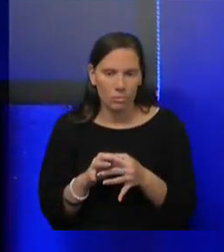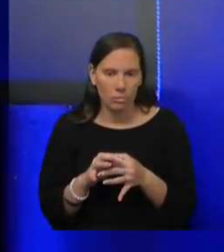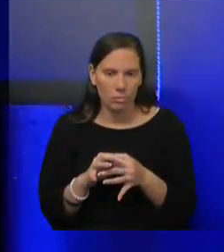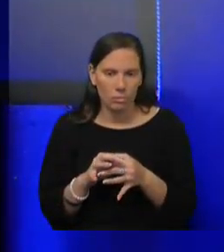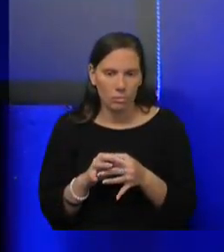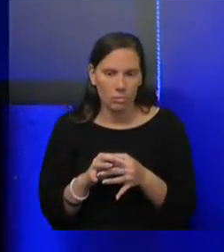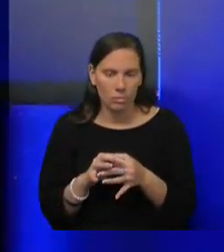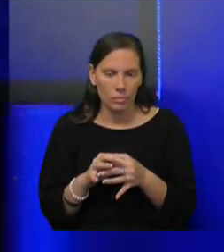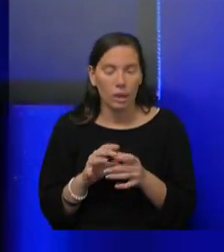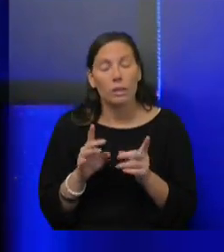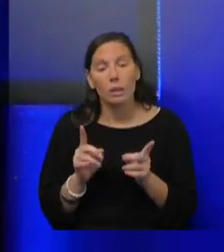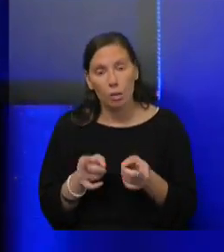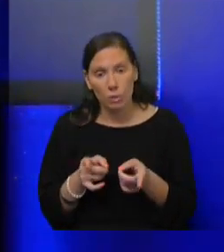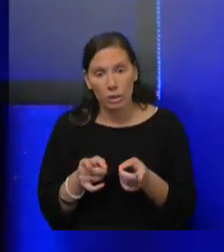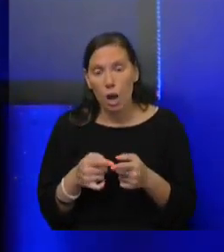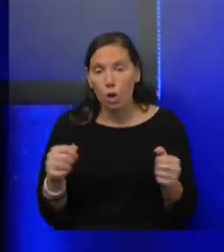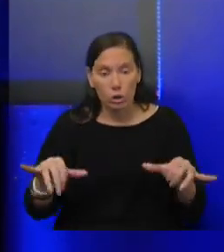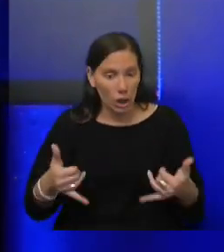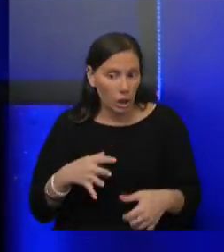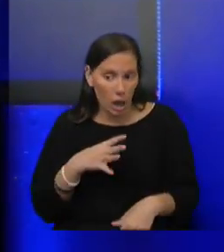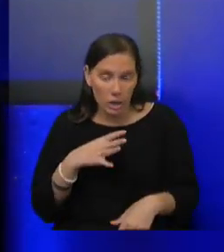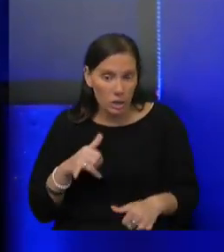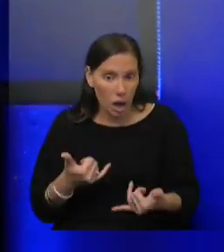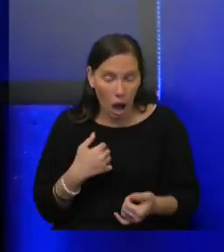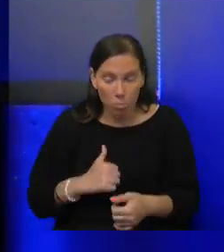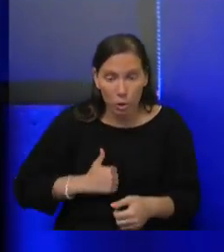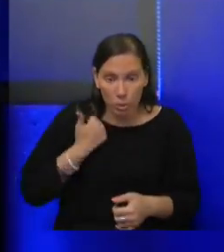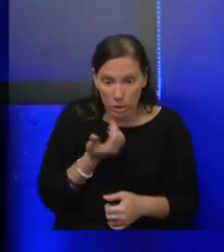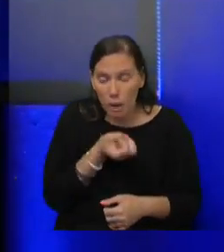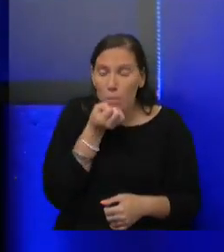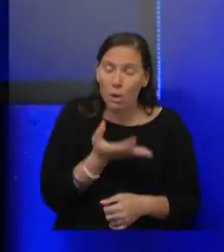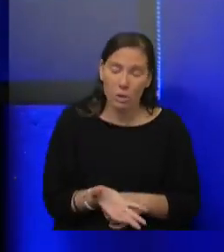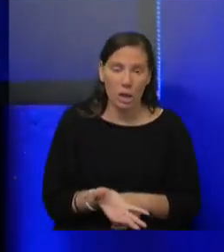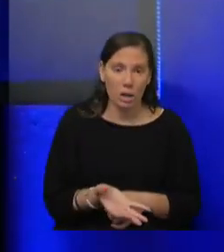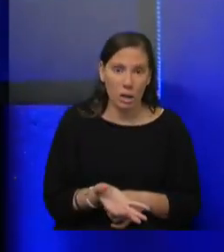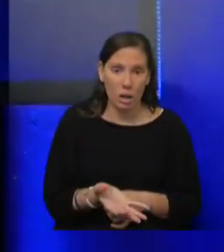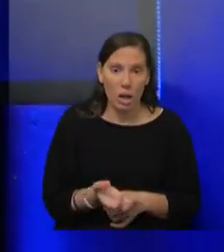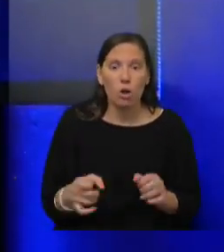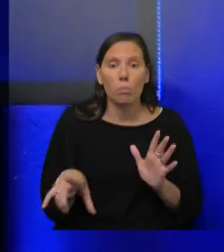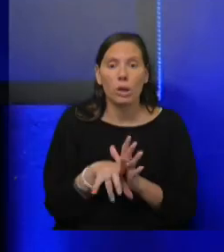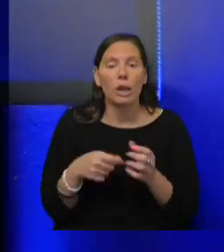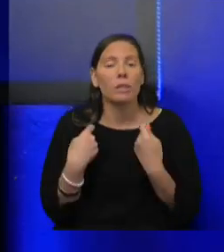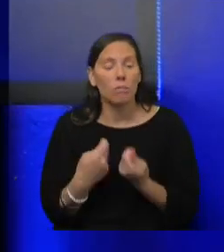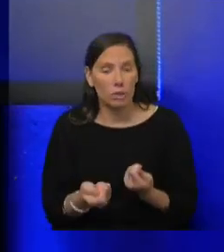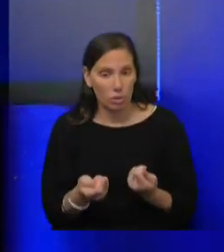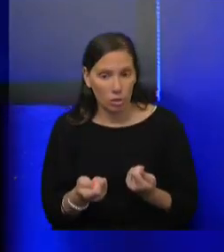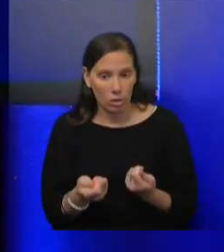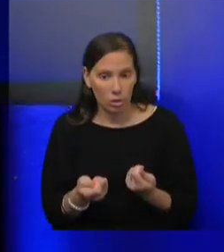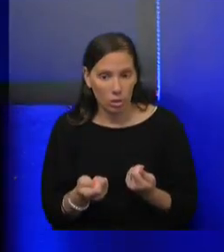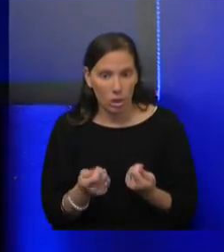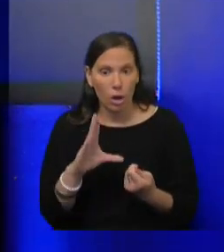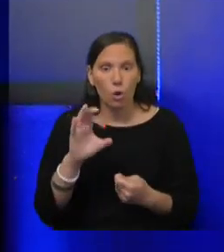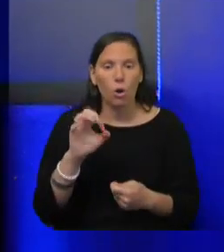lado utilizar las herramientas que ya existen usarlas y potenciarla como la ley de inversiones la